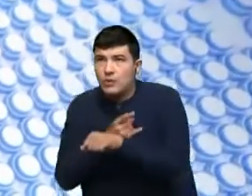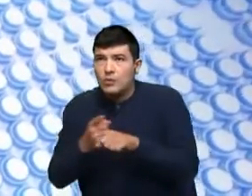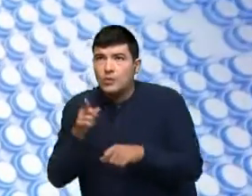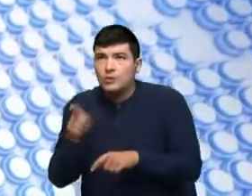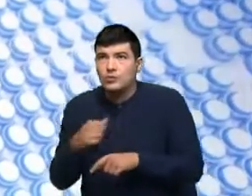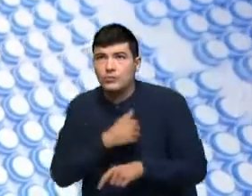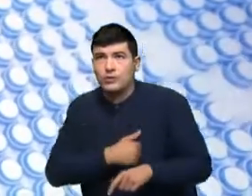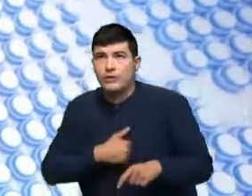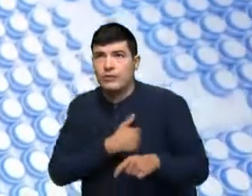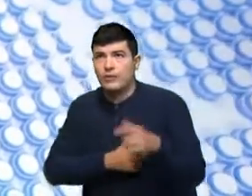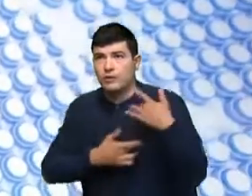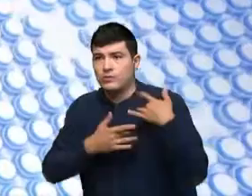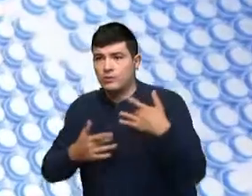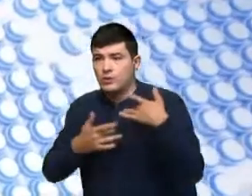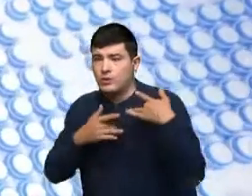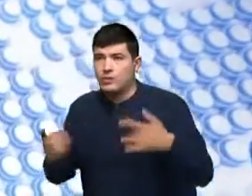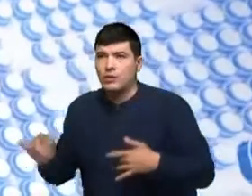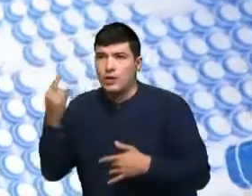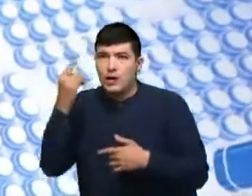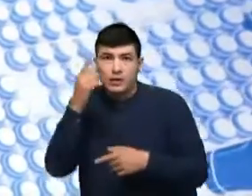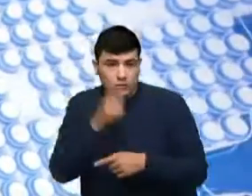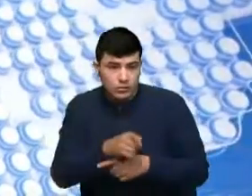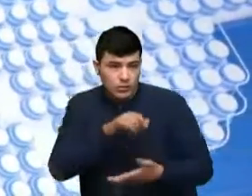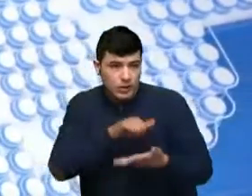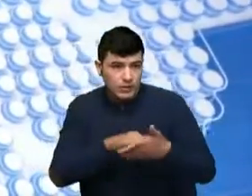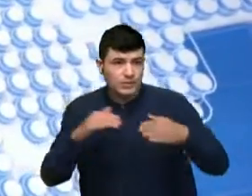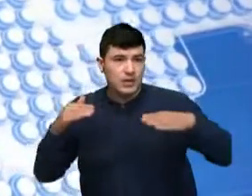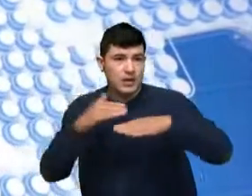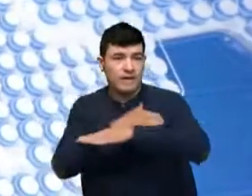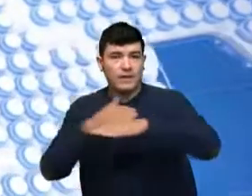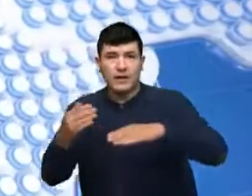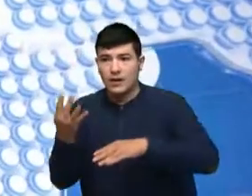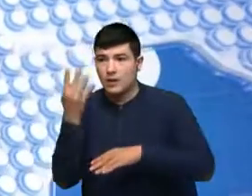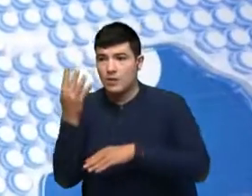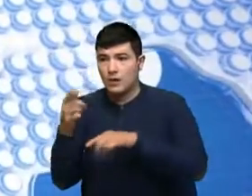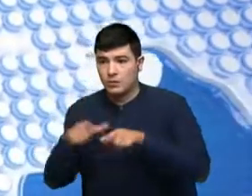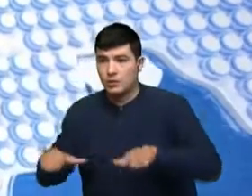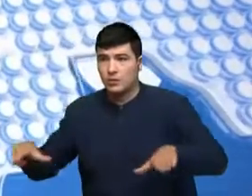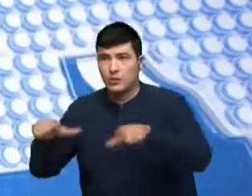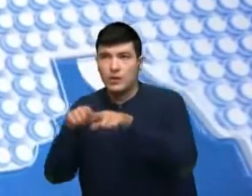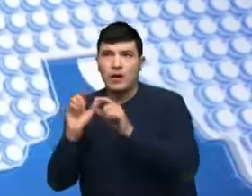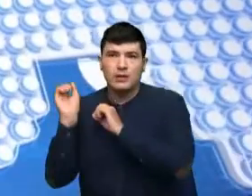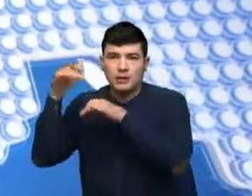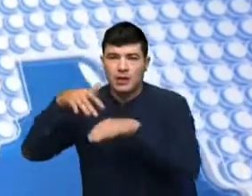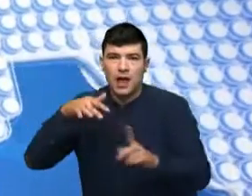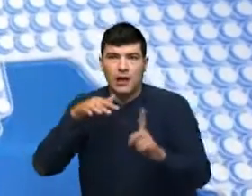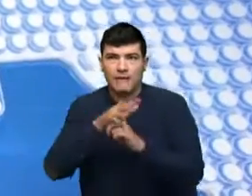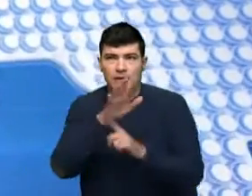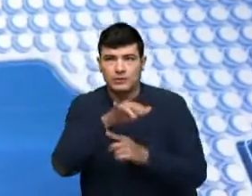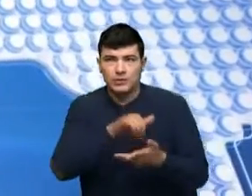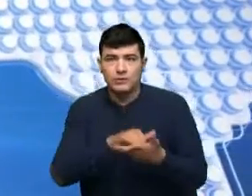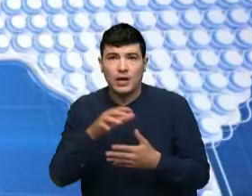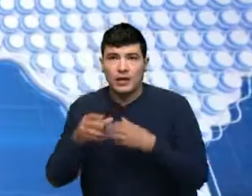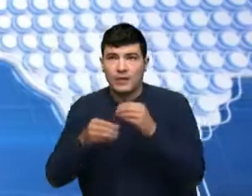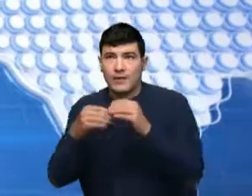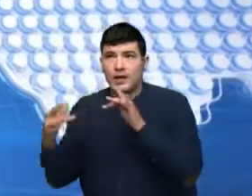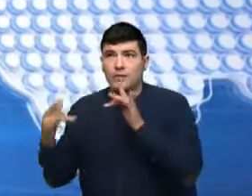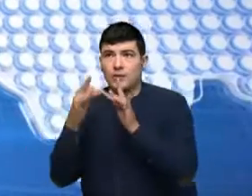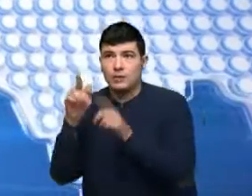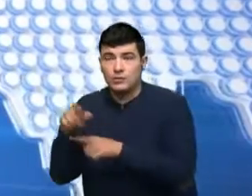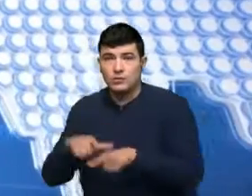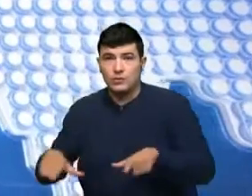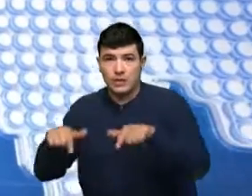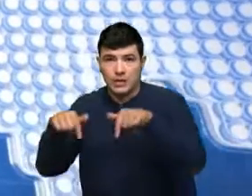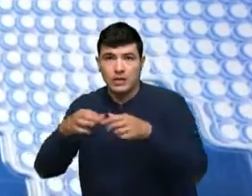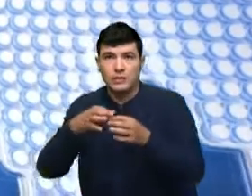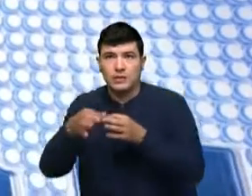nos colaboran en algo. Allí, sobre esta vía, hay 4 derrumbes que impiden el paso vehicular y el contacto con el casco urbano